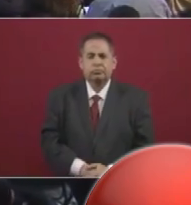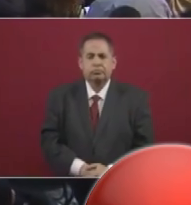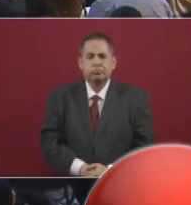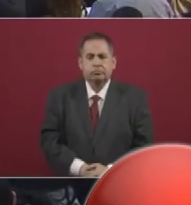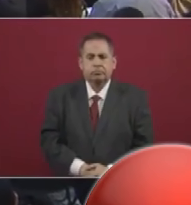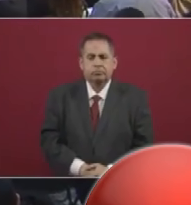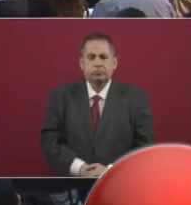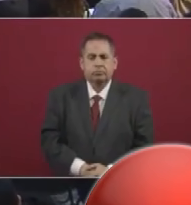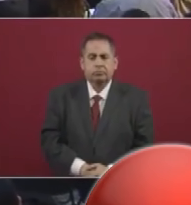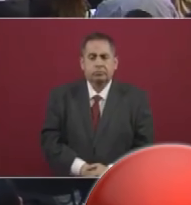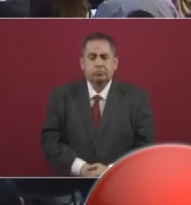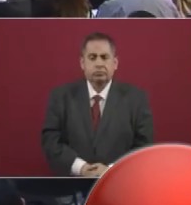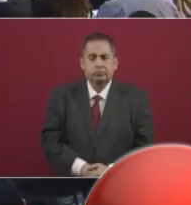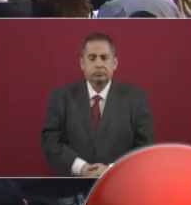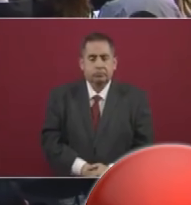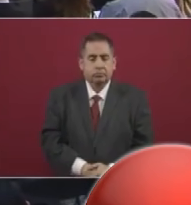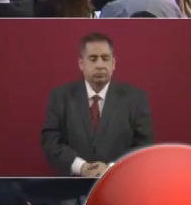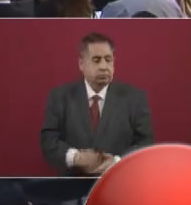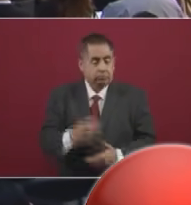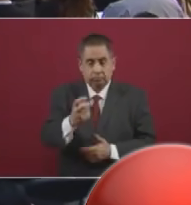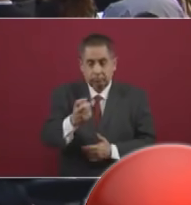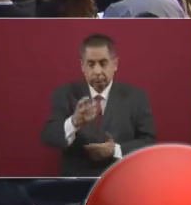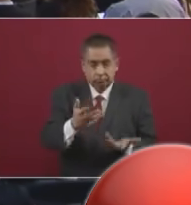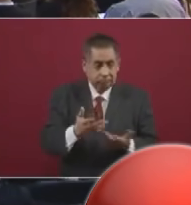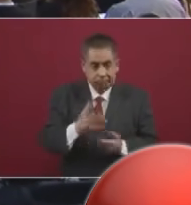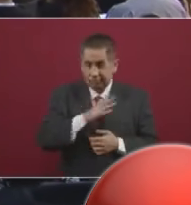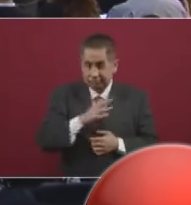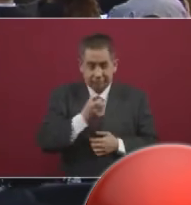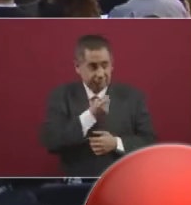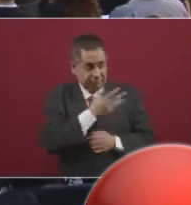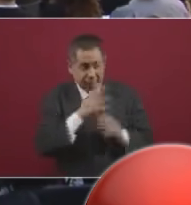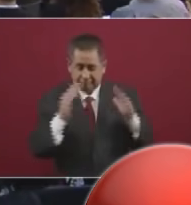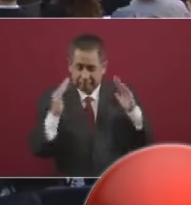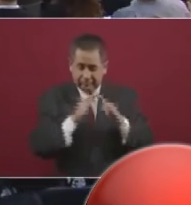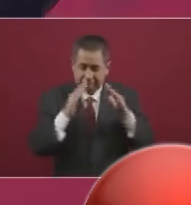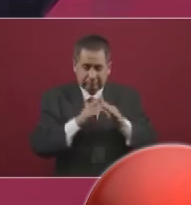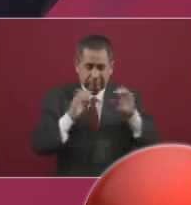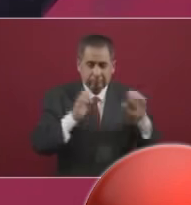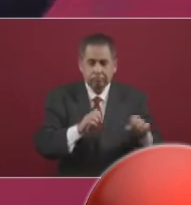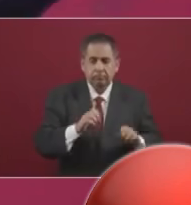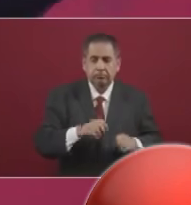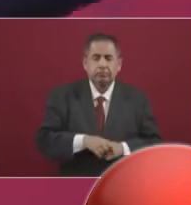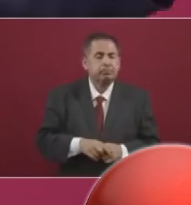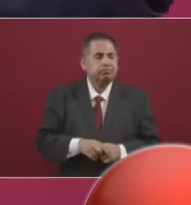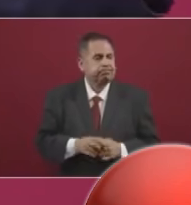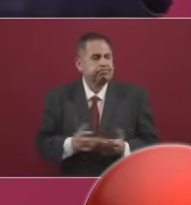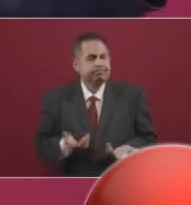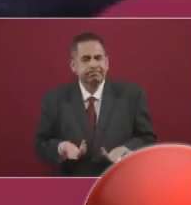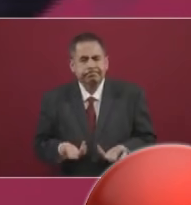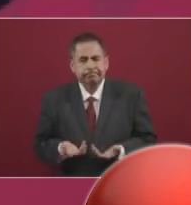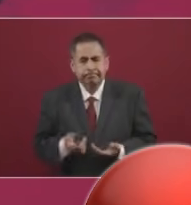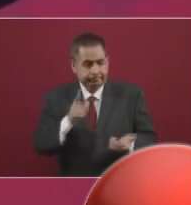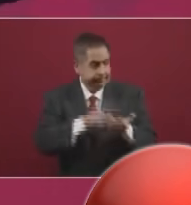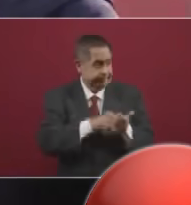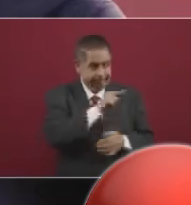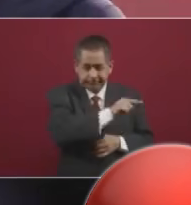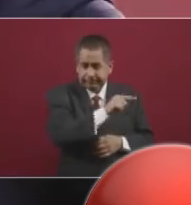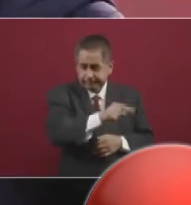Guzmán? Eso, por ejemplo, hay casas que se